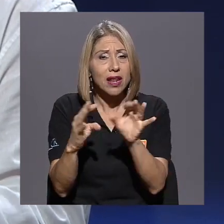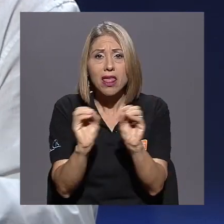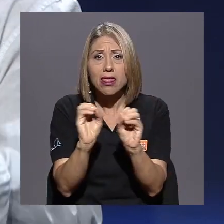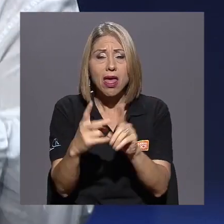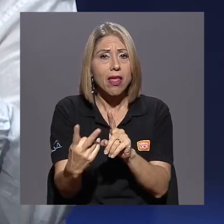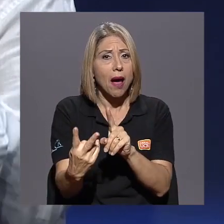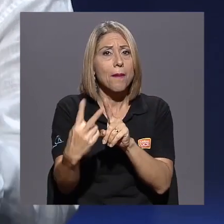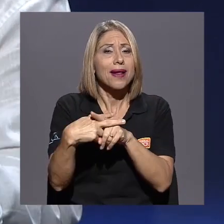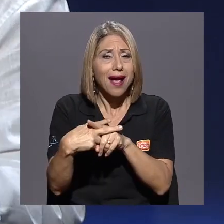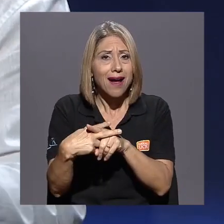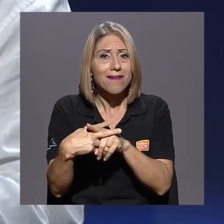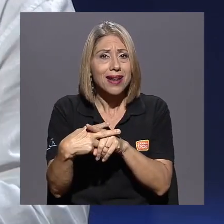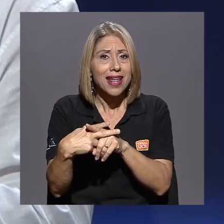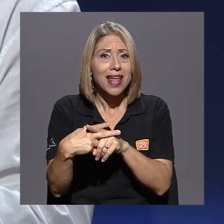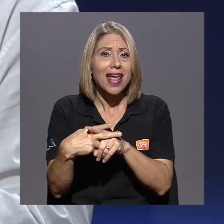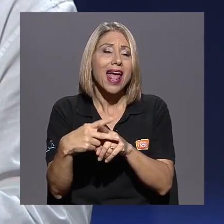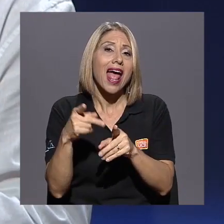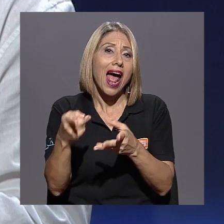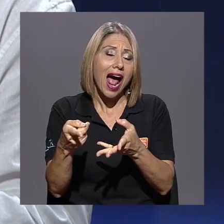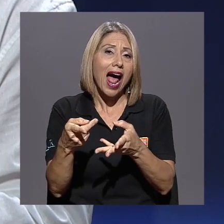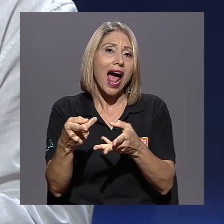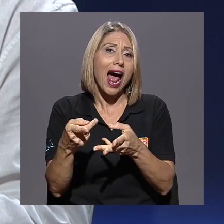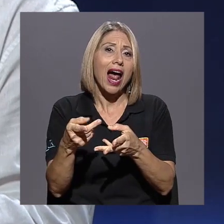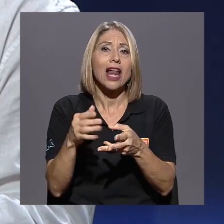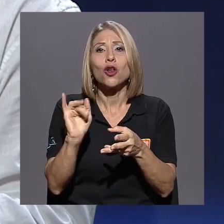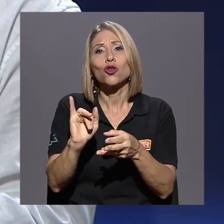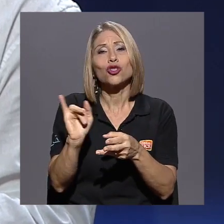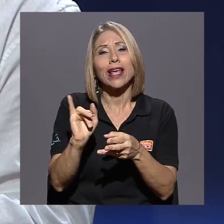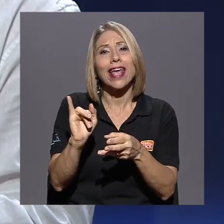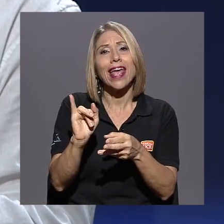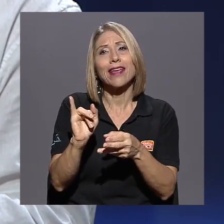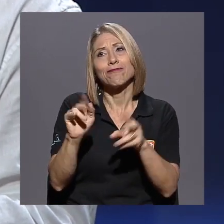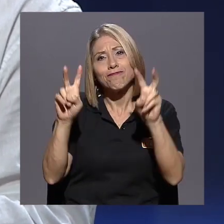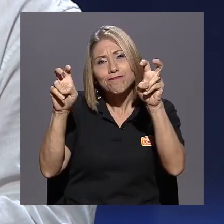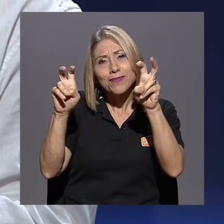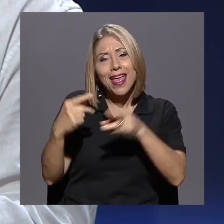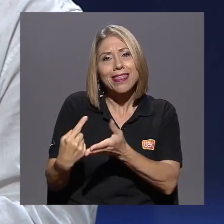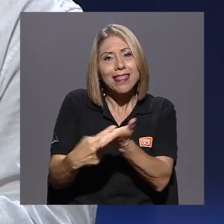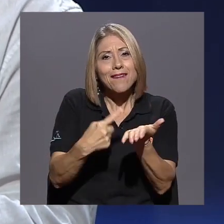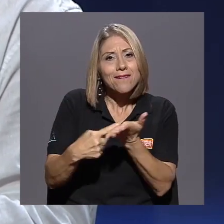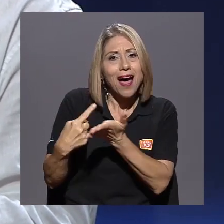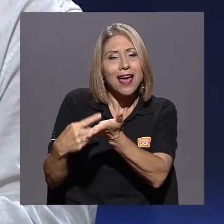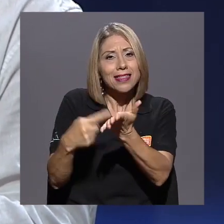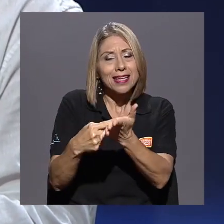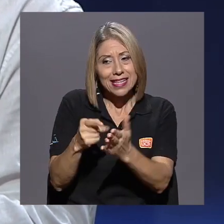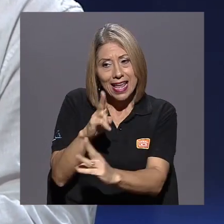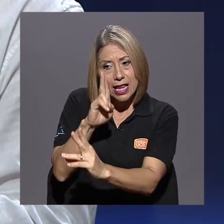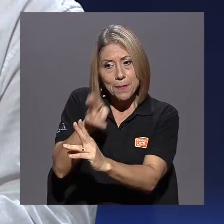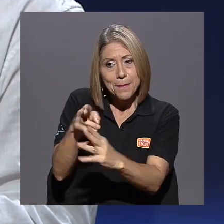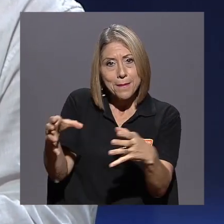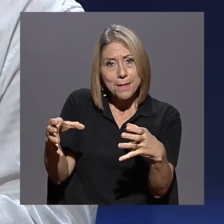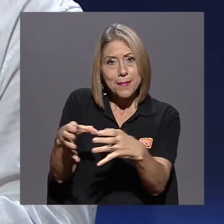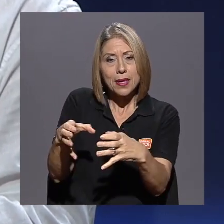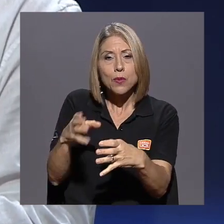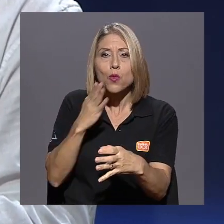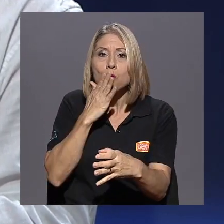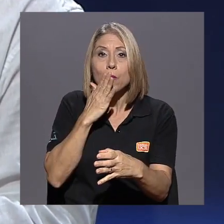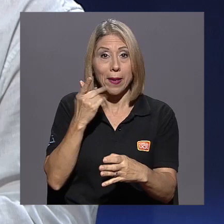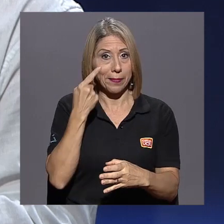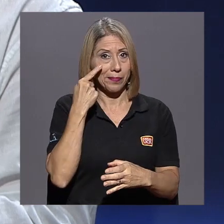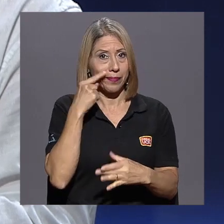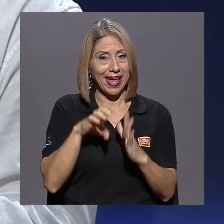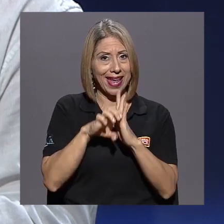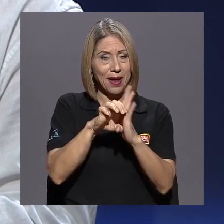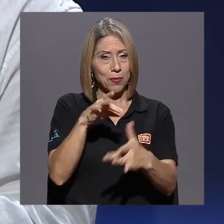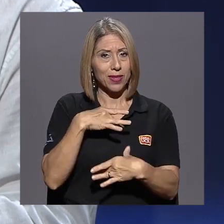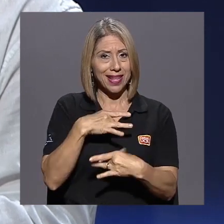a los que son llamados en los debates grupos indígenas él le doy un ejemplo muy interesante de de bolivia